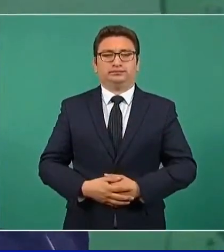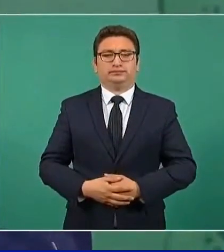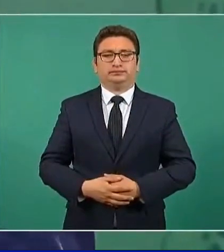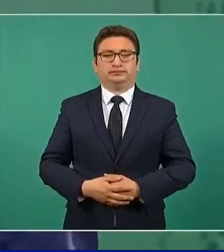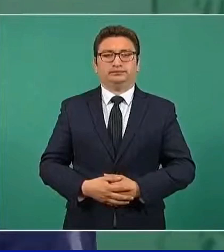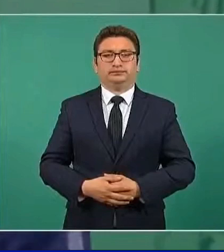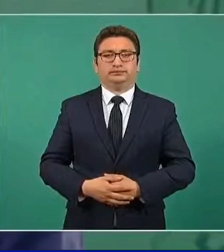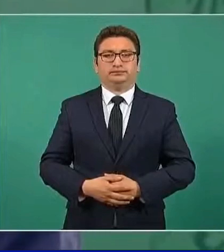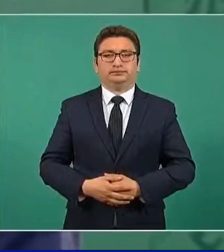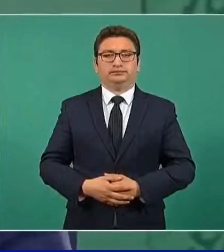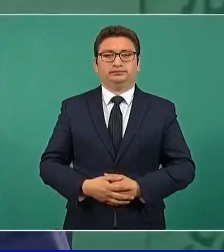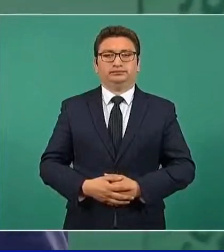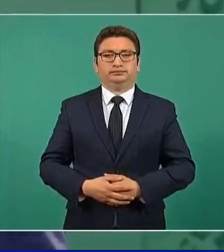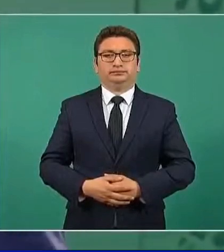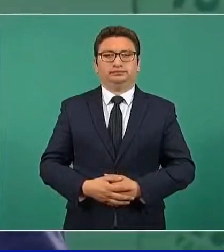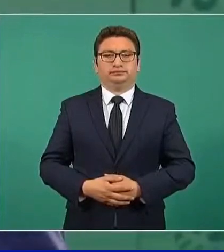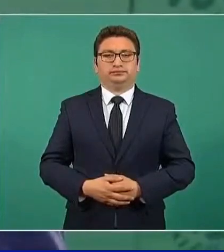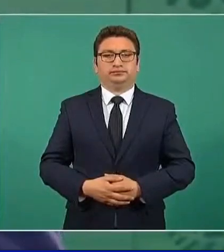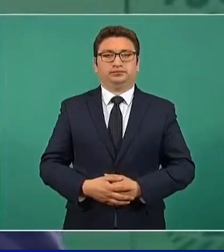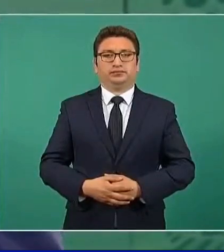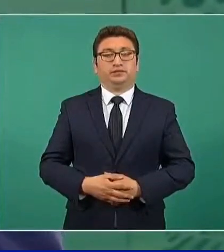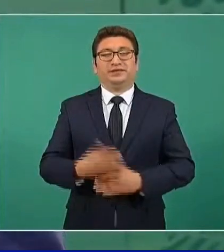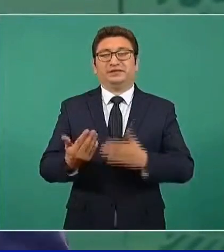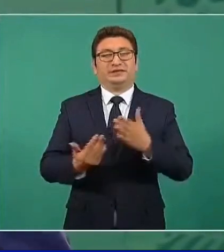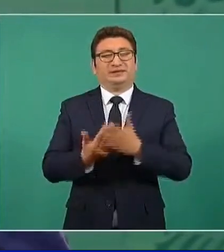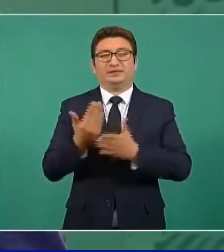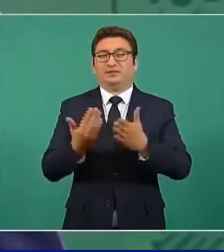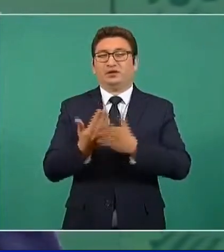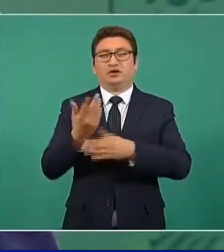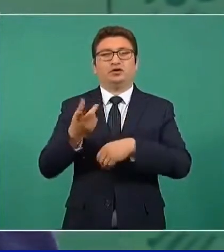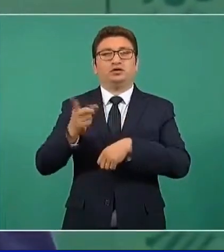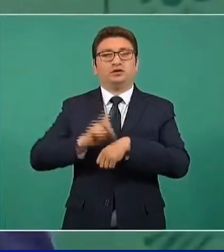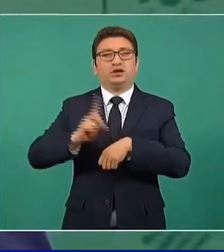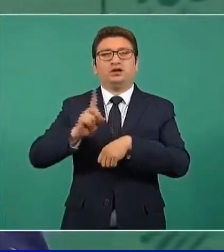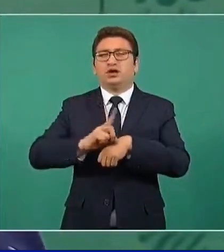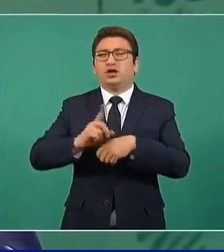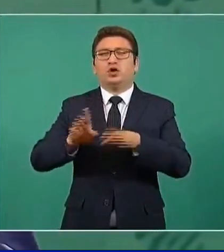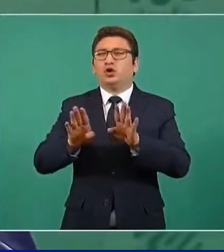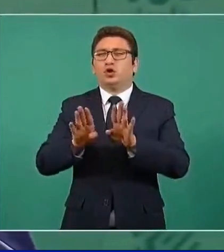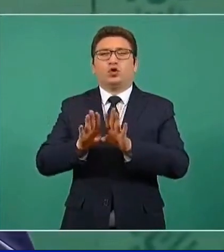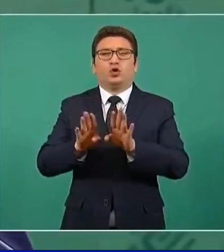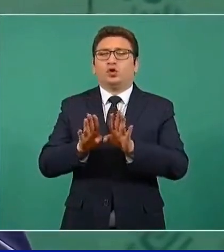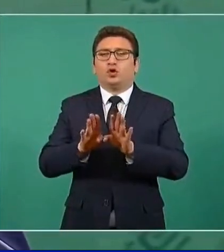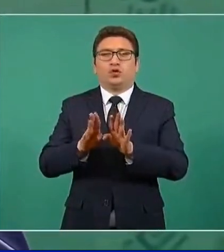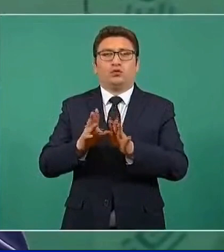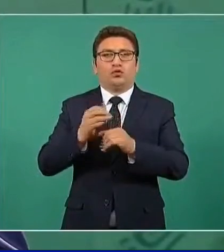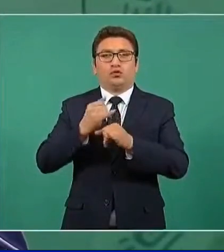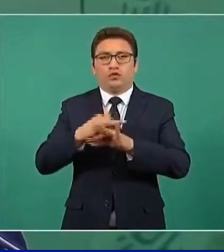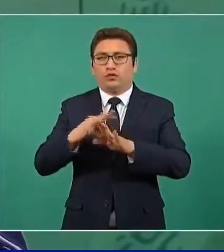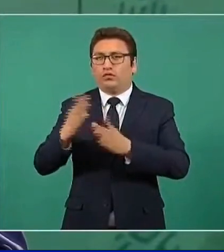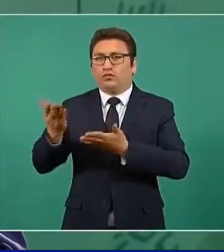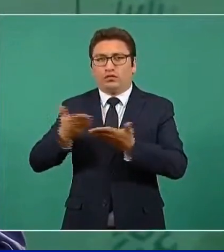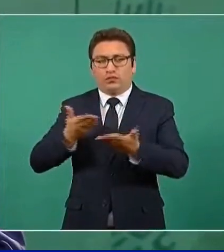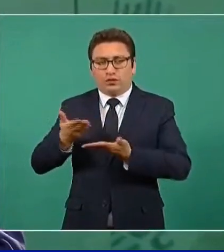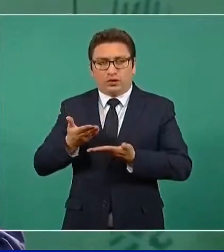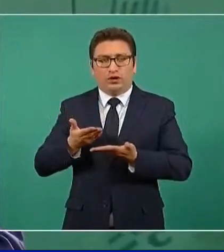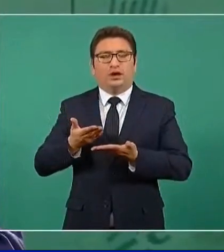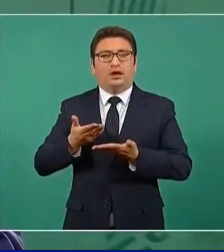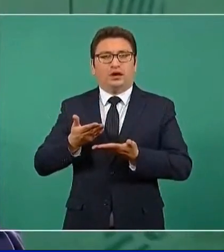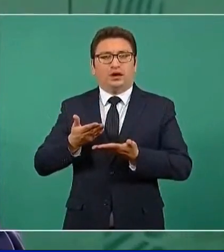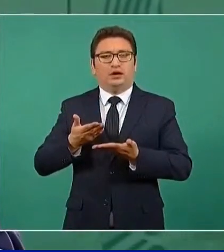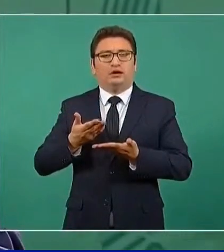que seguimos todas las mañanas, cómo recibimos el parte,